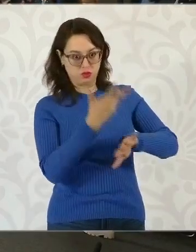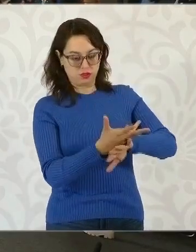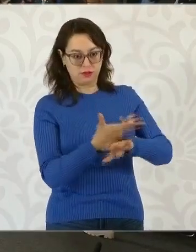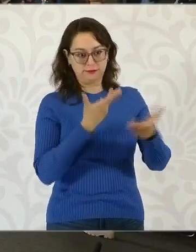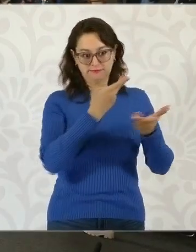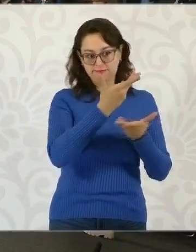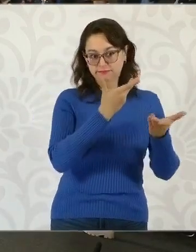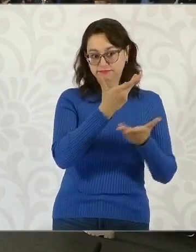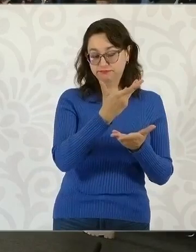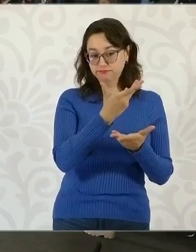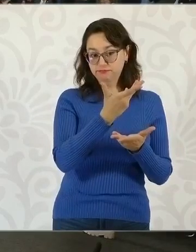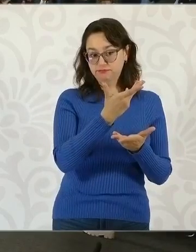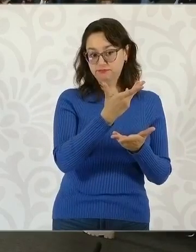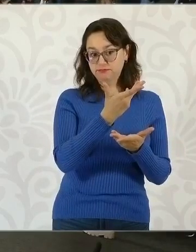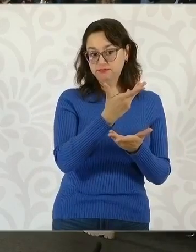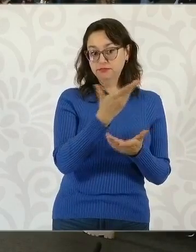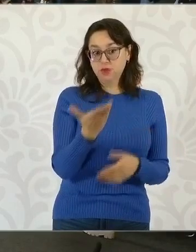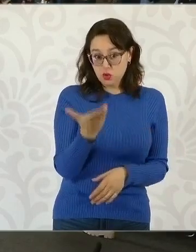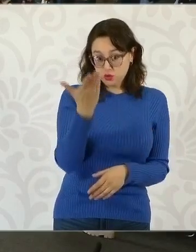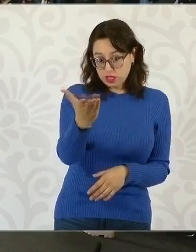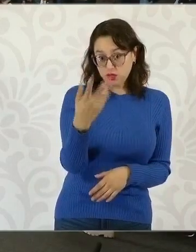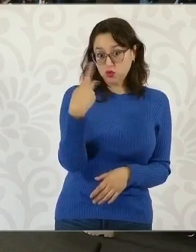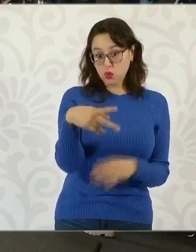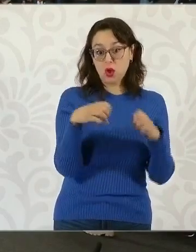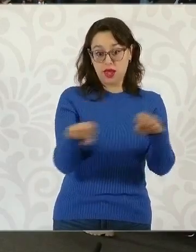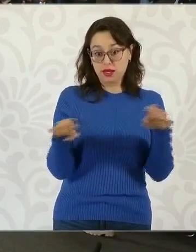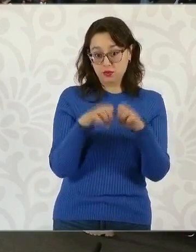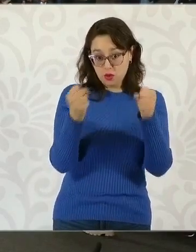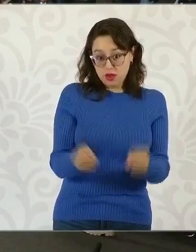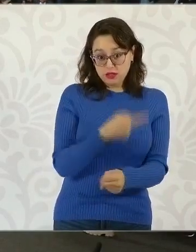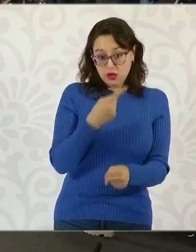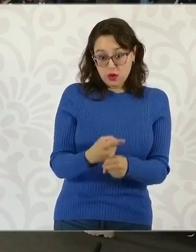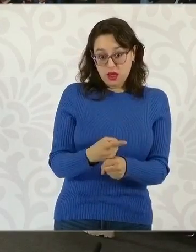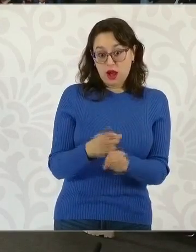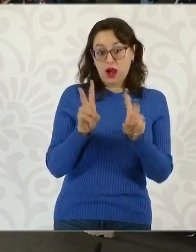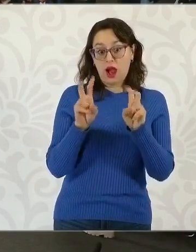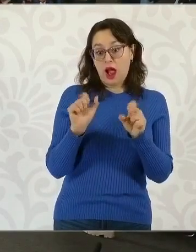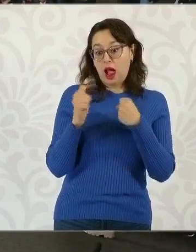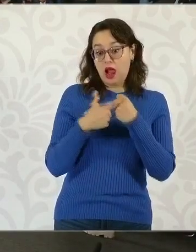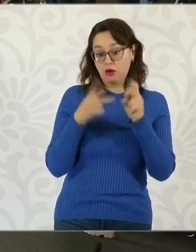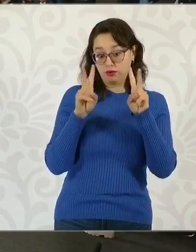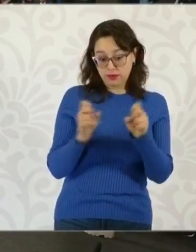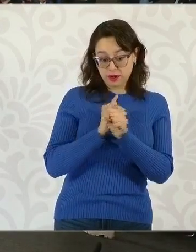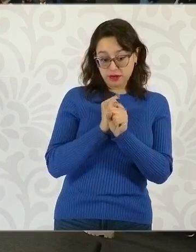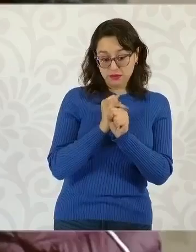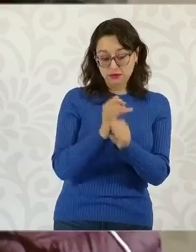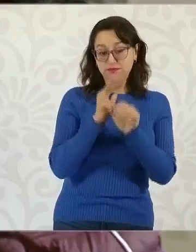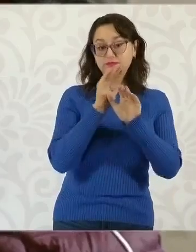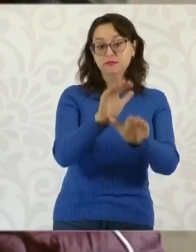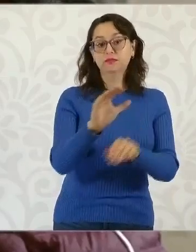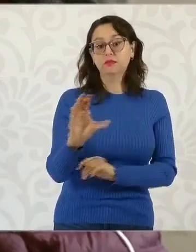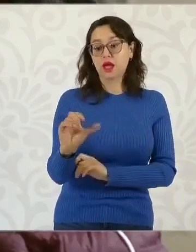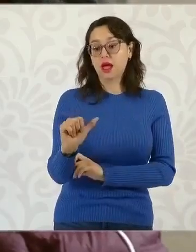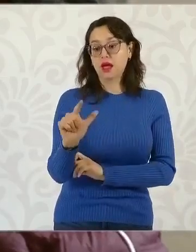le ha informado a usted o al Gabinete de Seguridad si existe alguna carpeta de investigación en contra de Felipe Calderón allá,